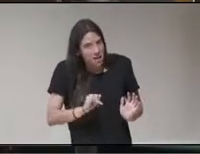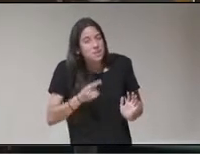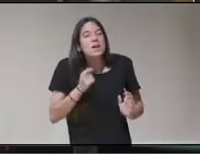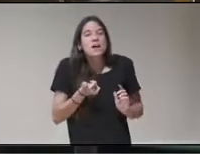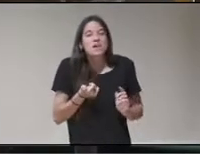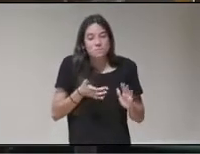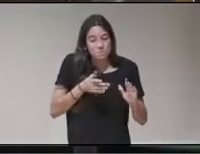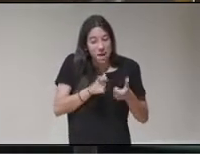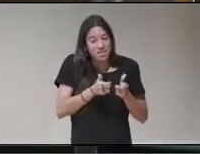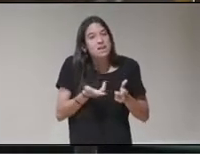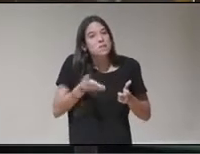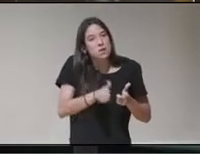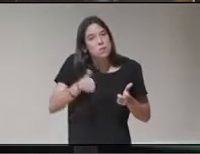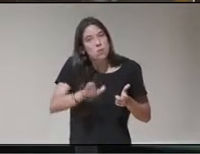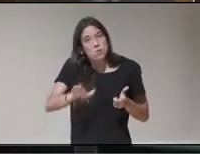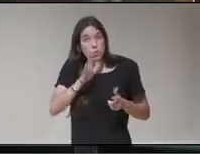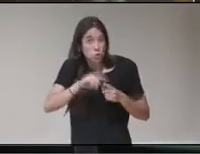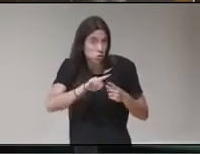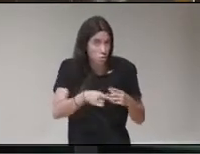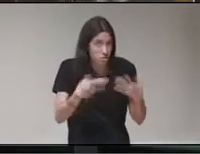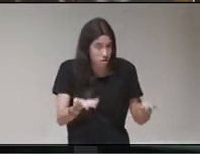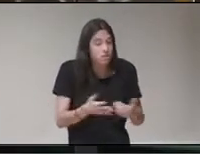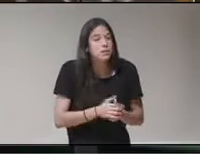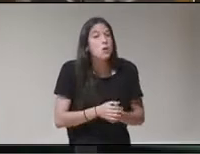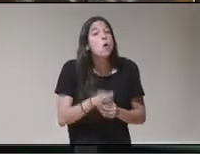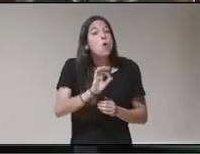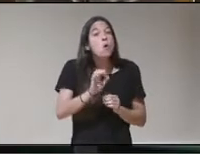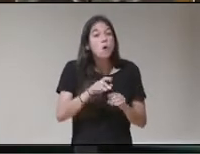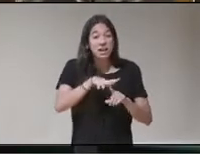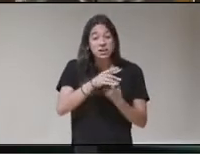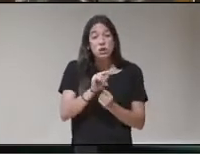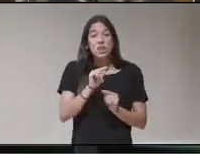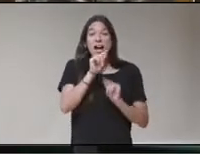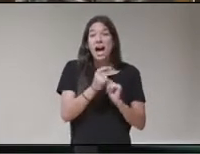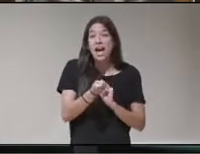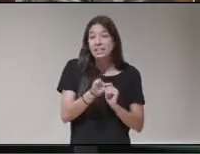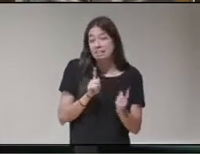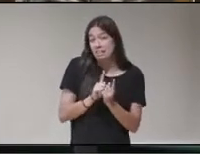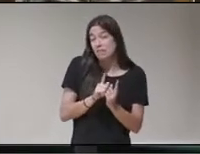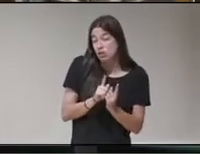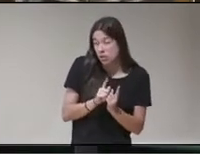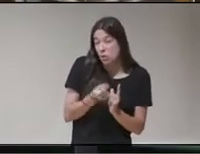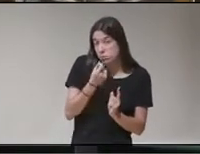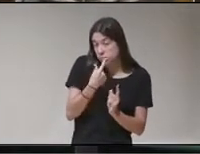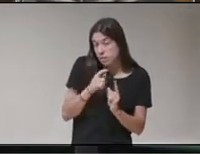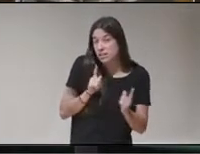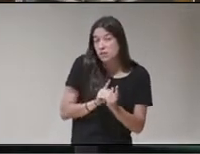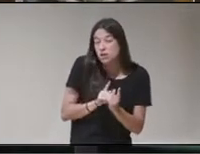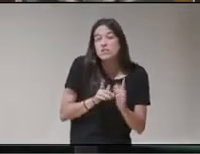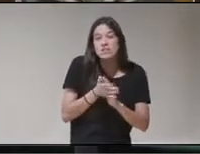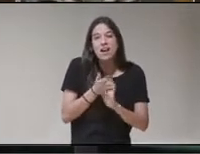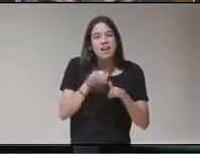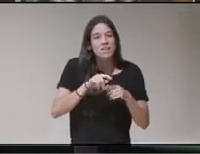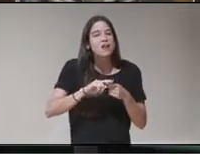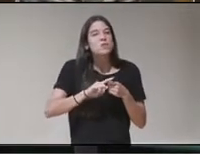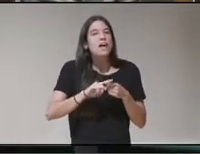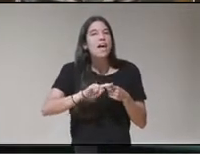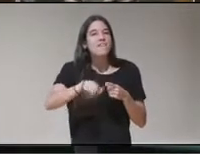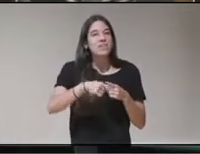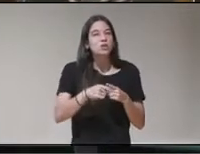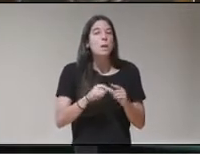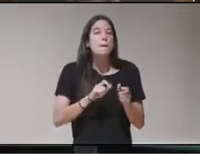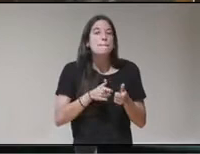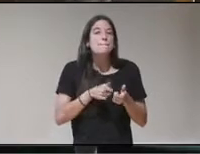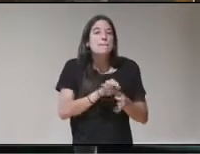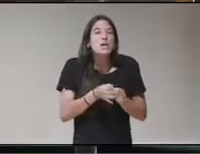como consecuencia, o, en el caso del antibiótico, pues que muchas de ellas se mueran por el efecto microbiocida que tiene el propio antibiótico.